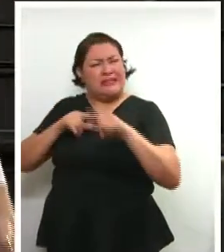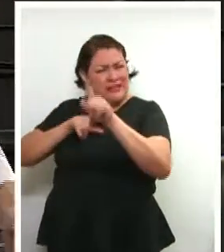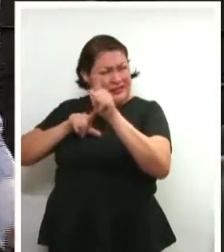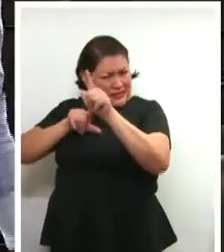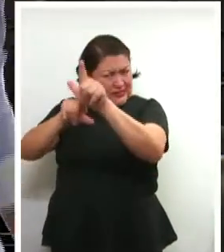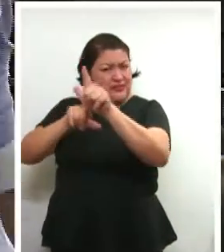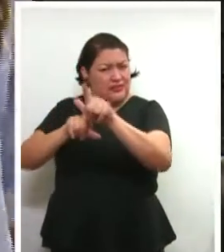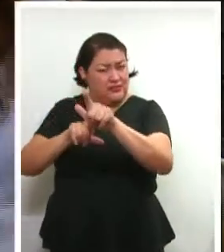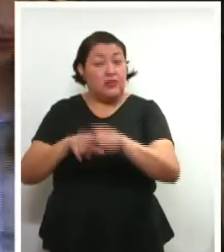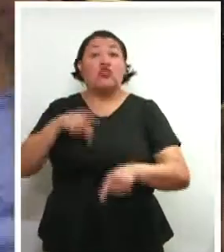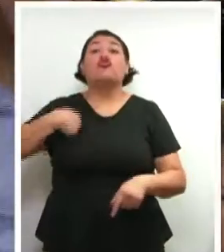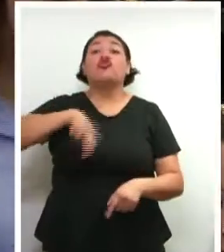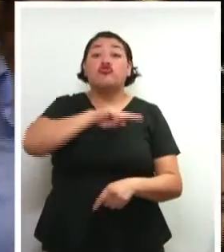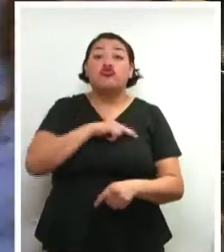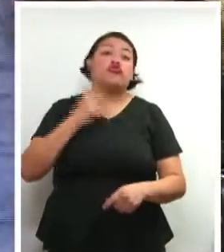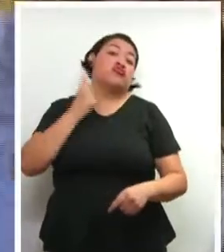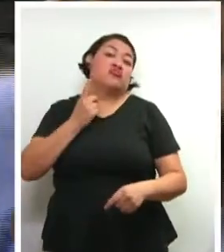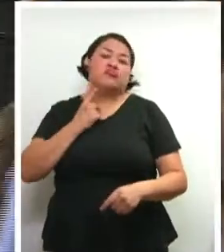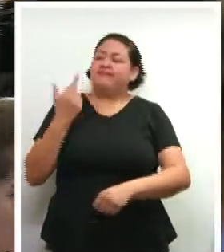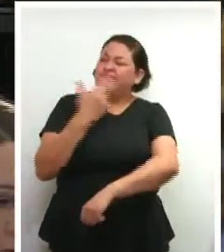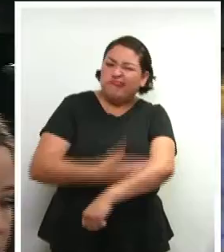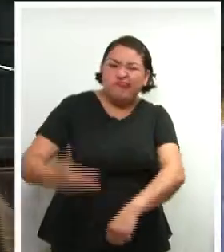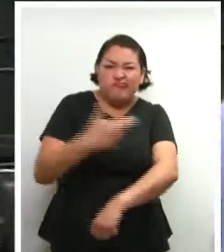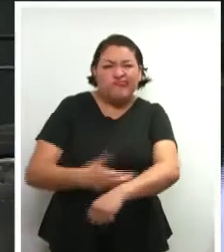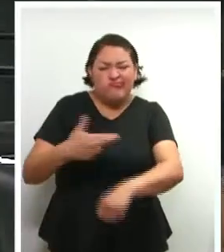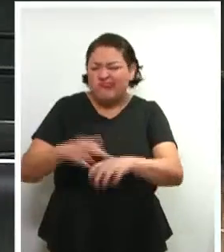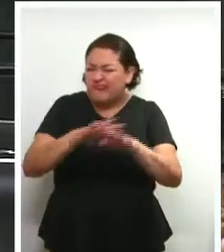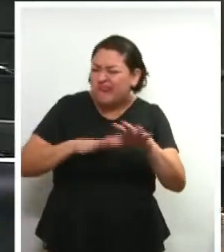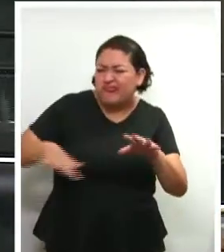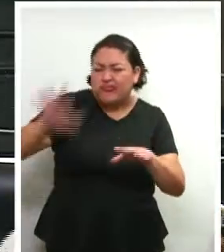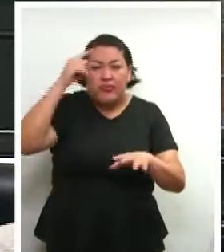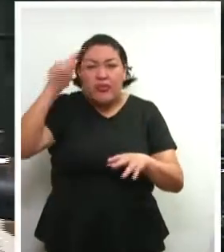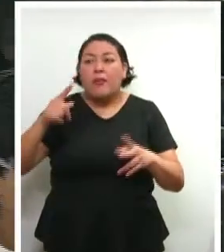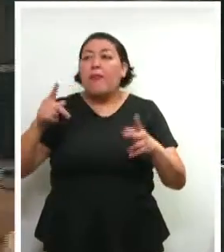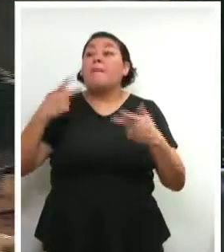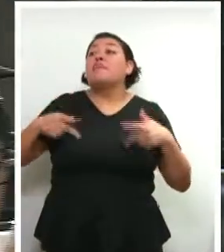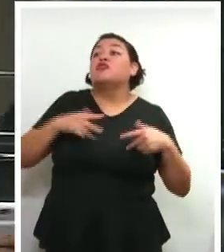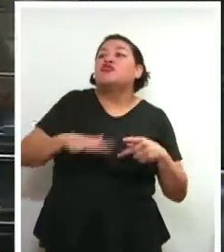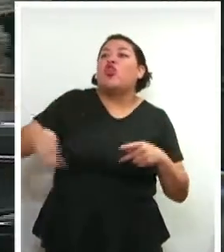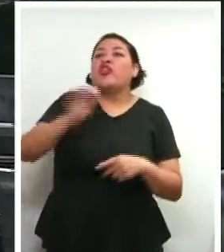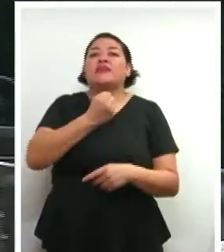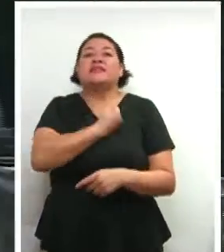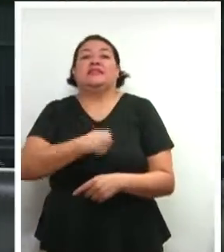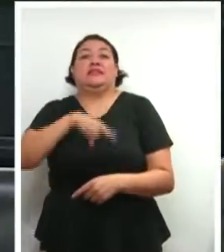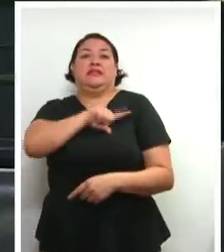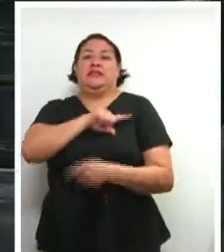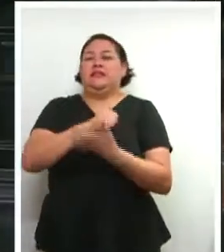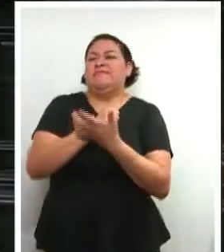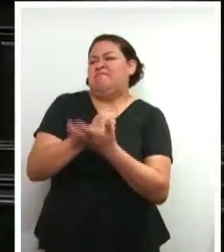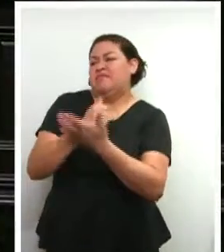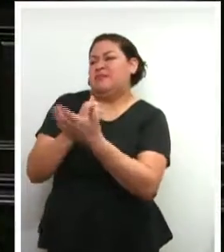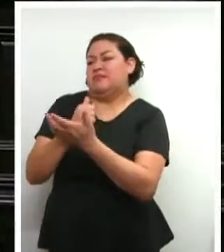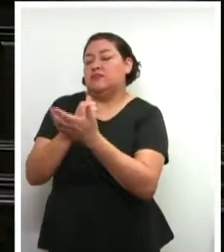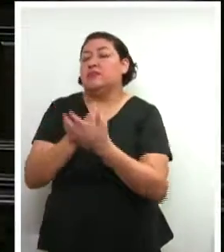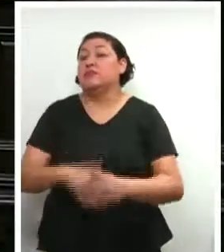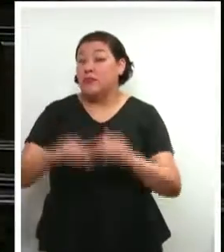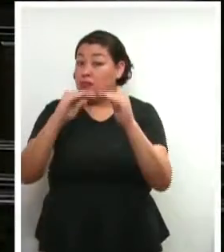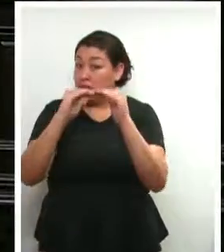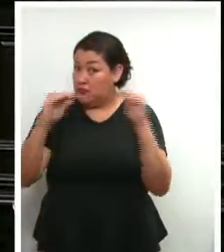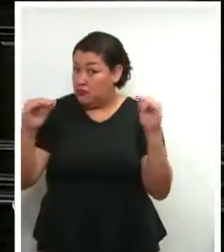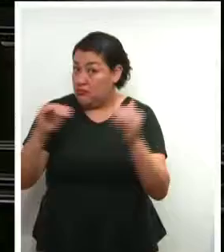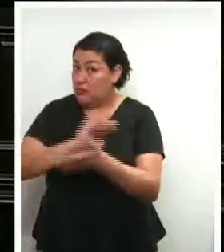constituyentes garantizar y concretar efectivamente el derecho social fundamental a la salud para toda la población sin discriminación.